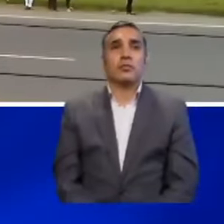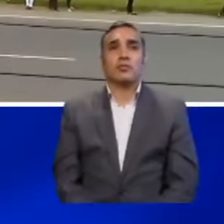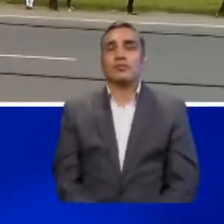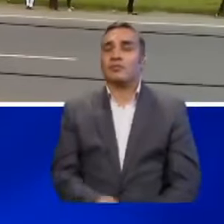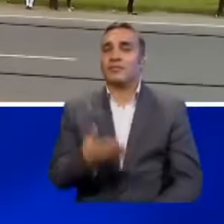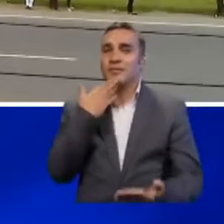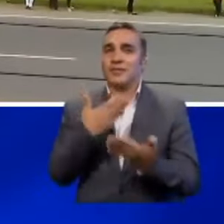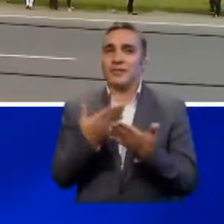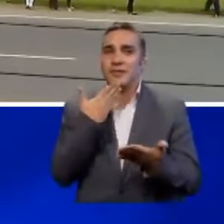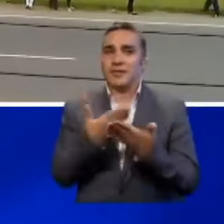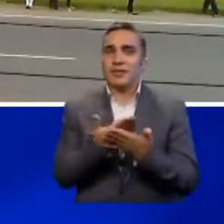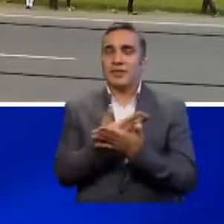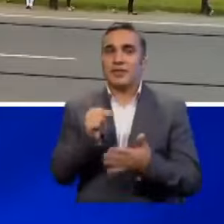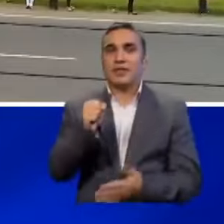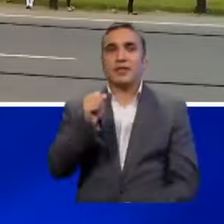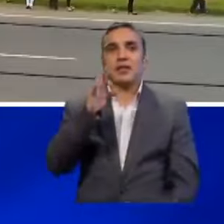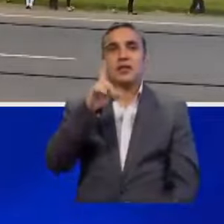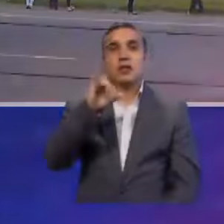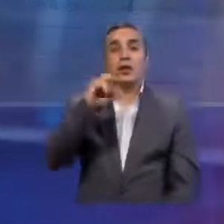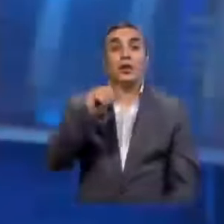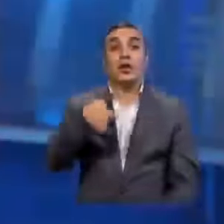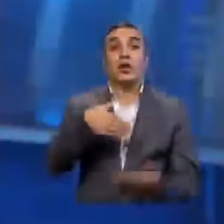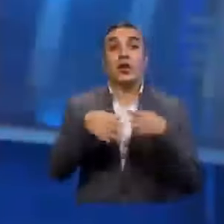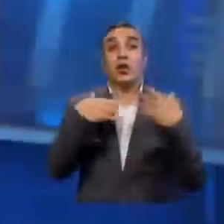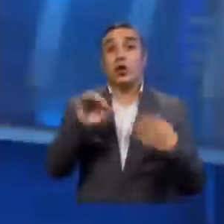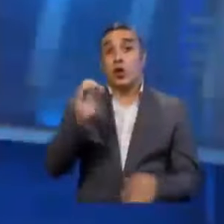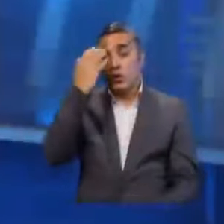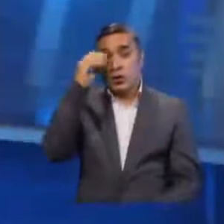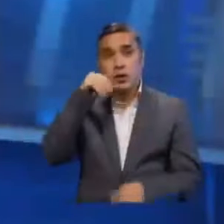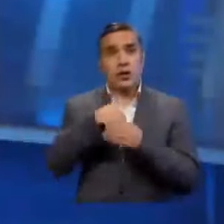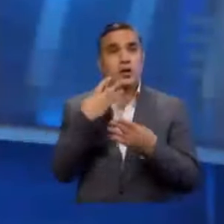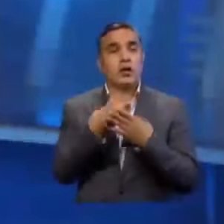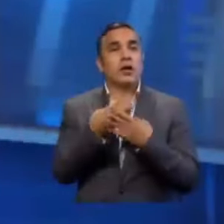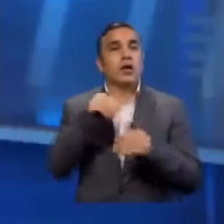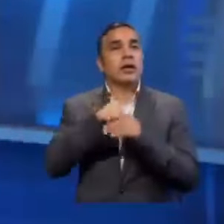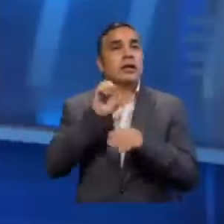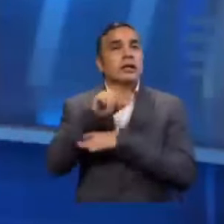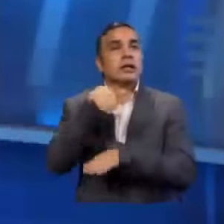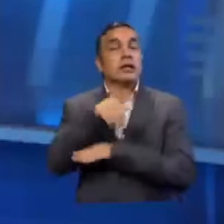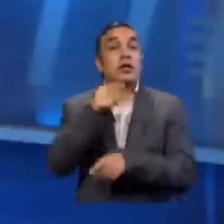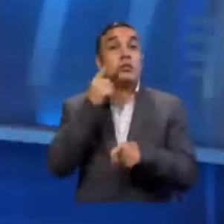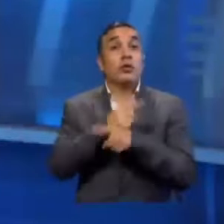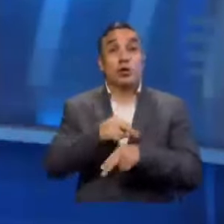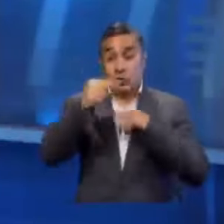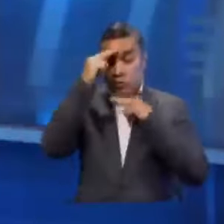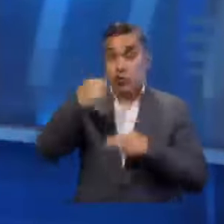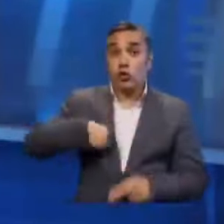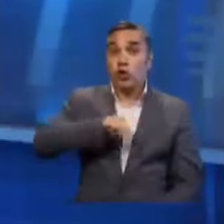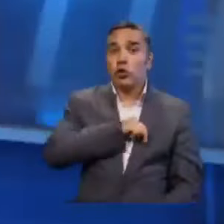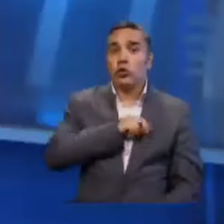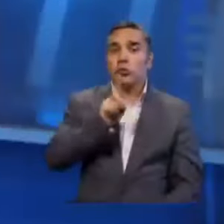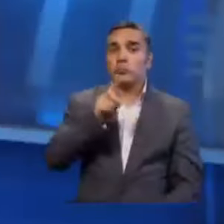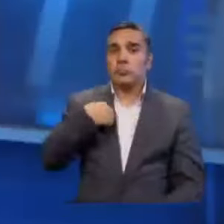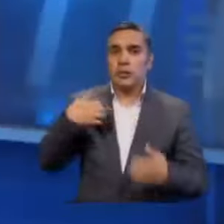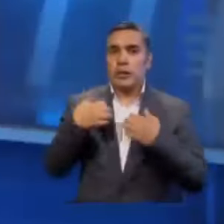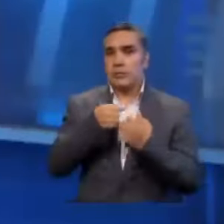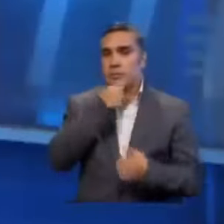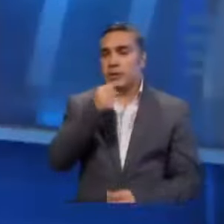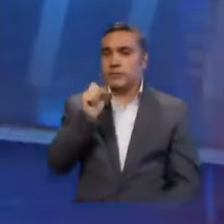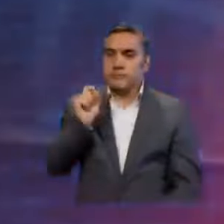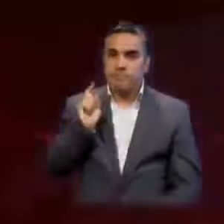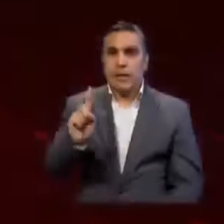Muchísimas gracias, mi querido Stalin. Alerta, amigos televidentes, en las cárceles del país. Por eso el noticiero, nuestros equipos